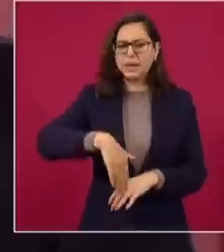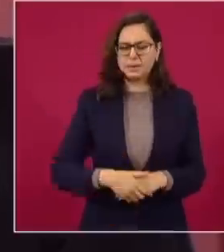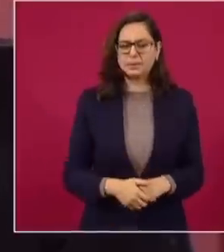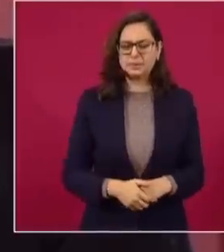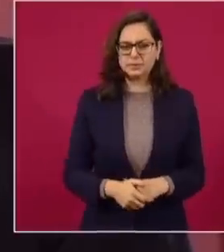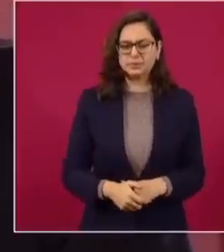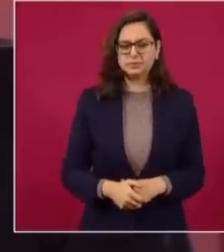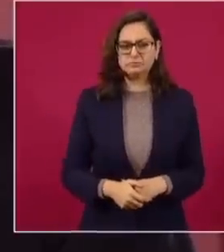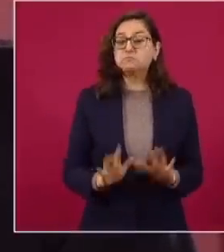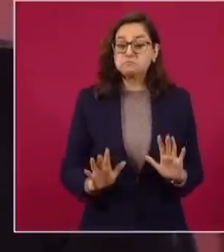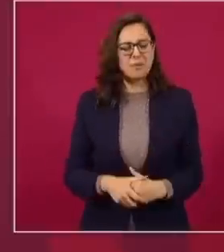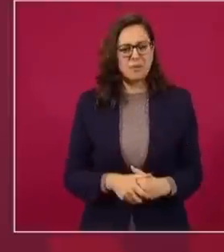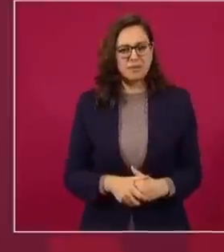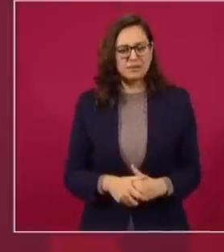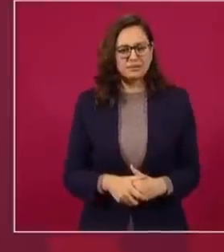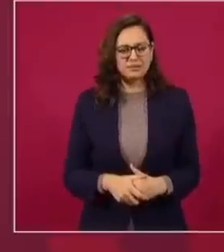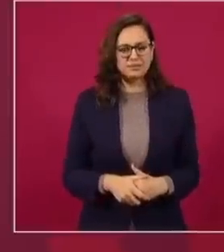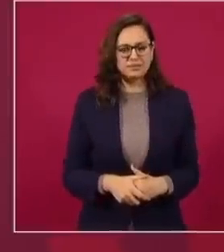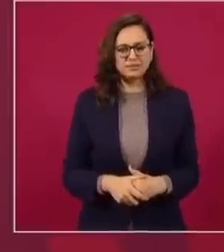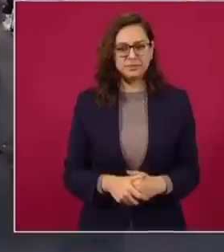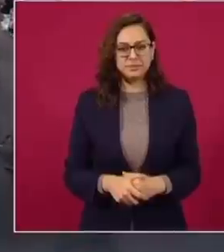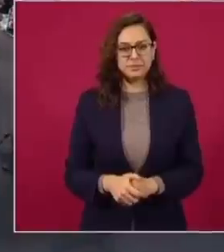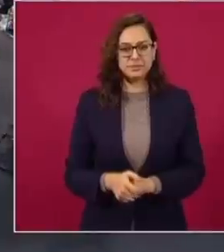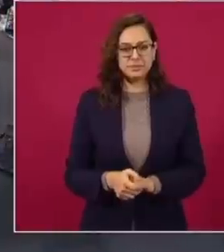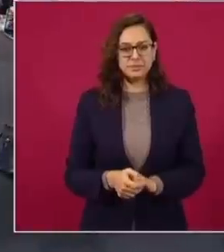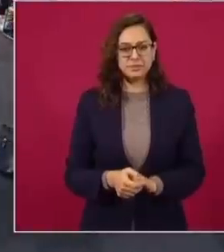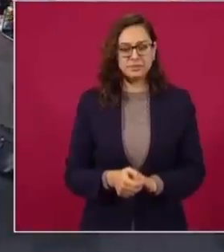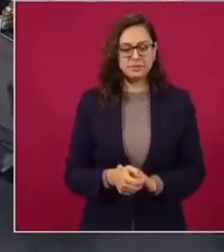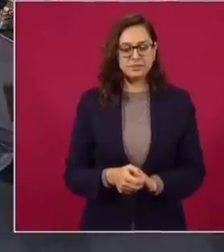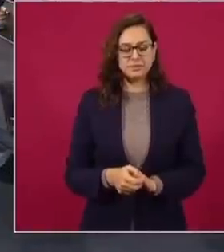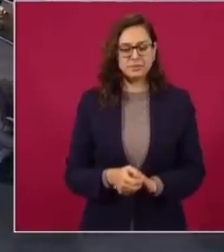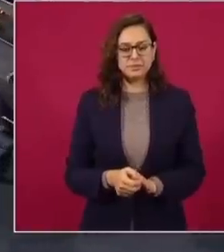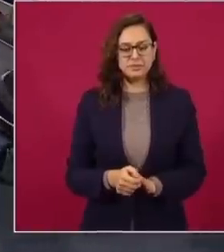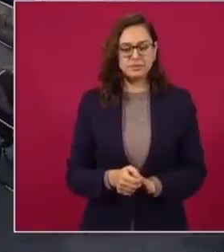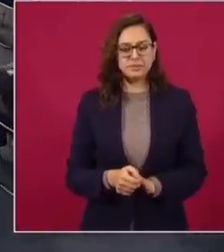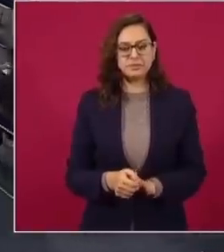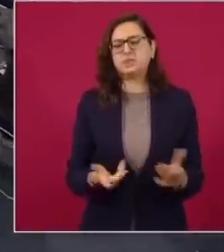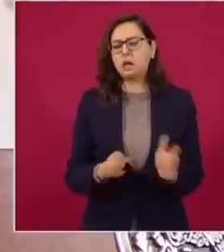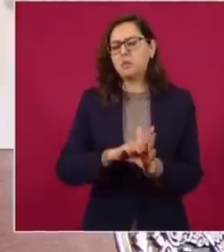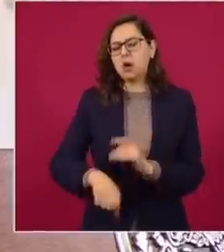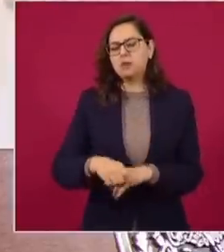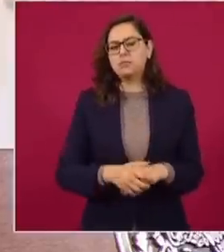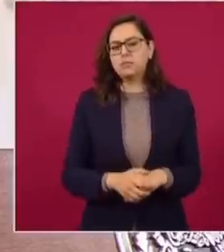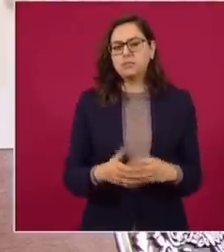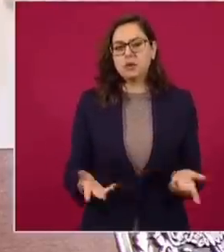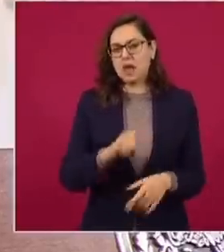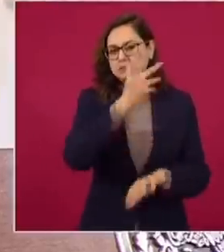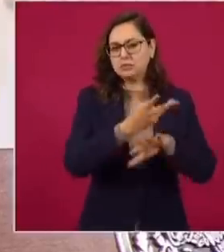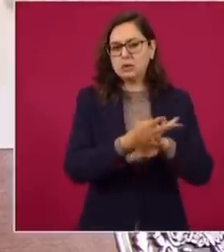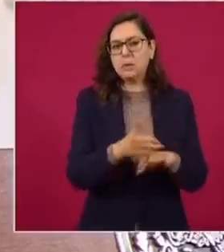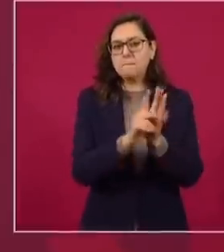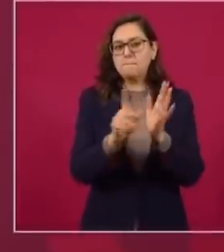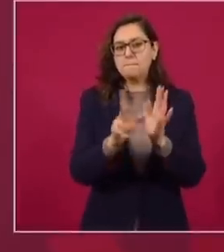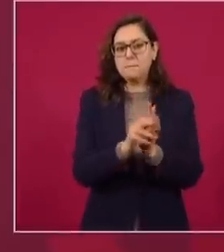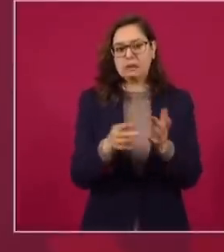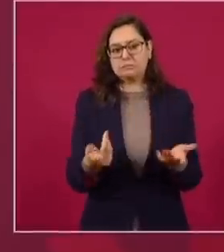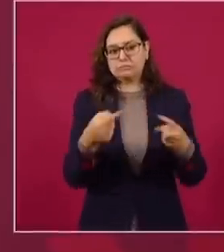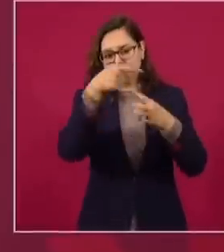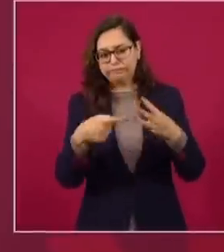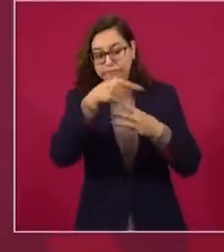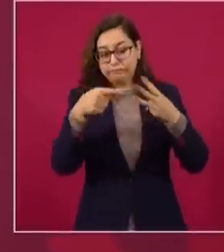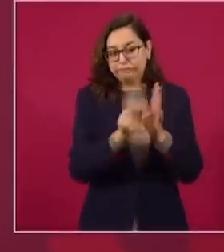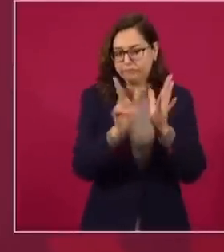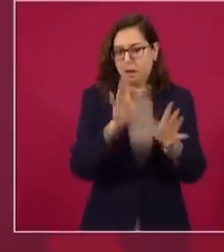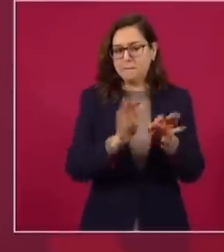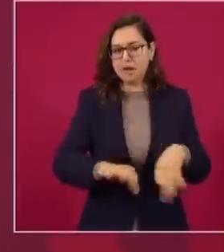Y lo entienden. ¿Cuándo han visto ustedes en el New York Times, en el Wall Street Journal, en el Washington Post,